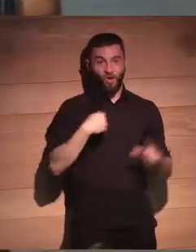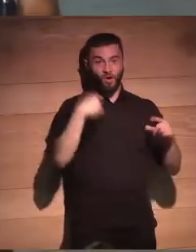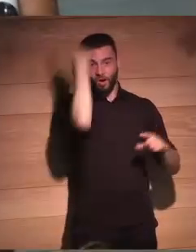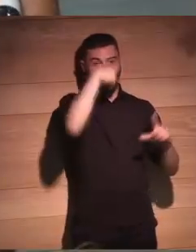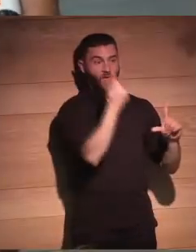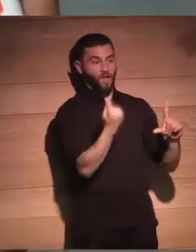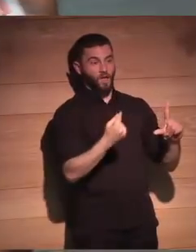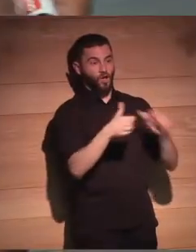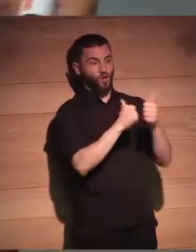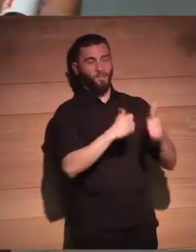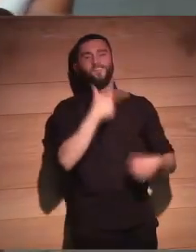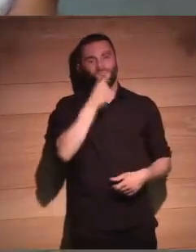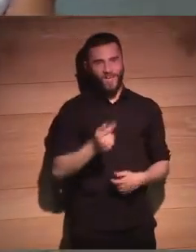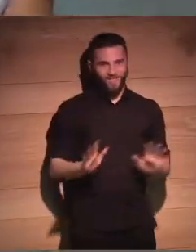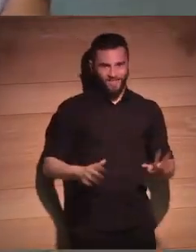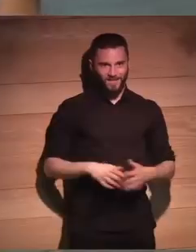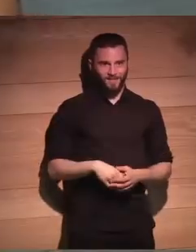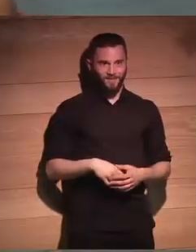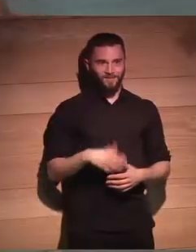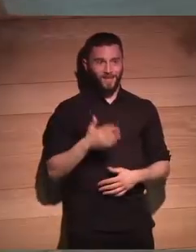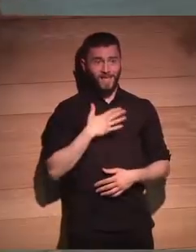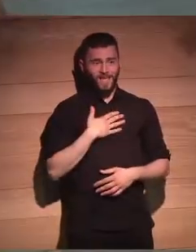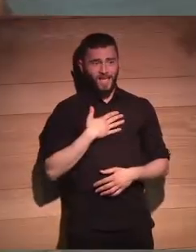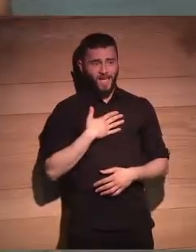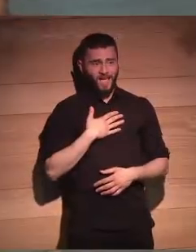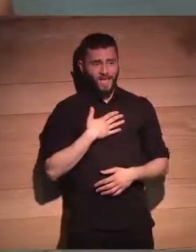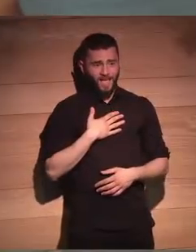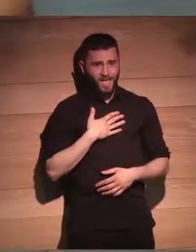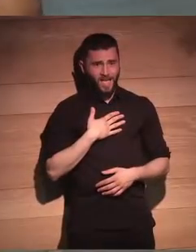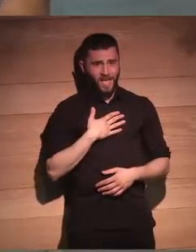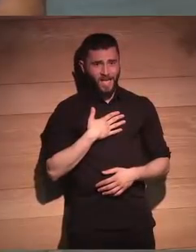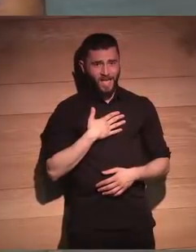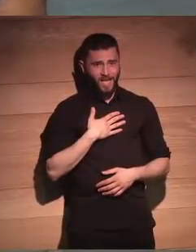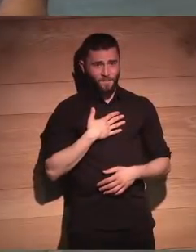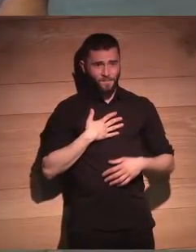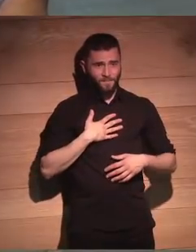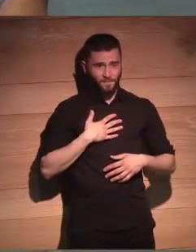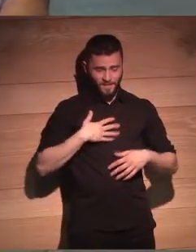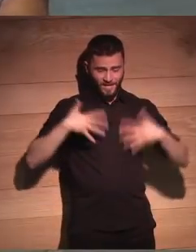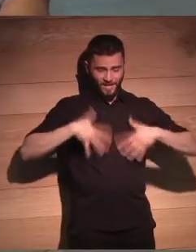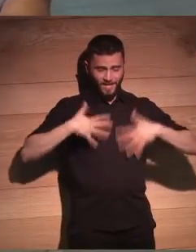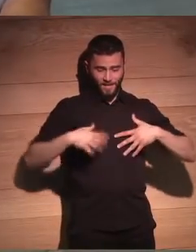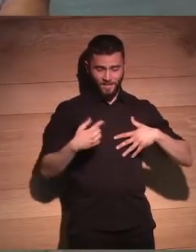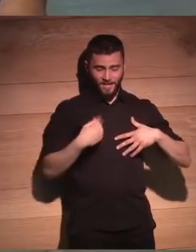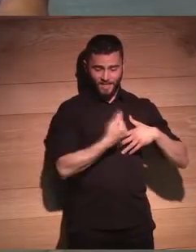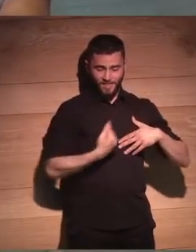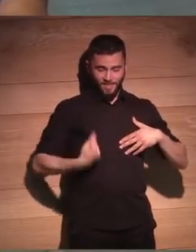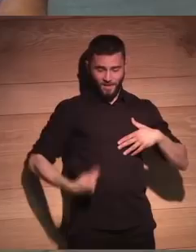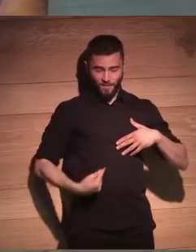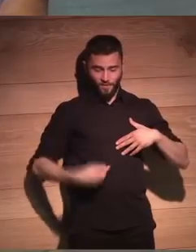Soy muy fácil de caricaturizar. Pero si me has puesto hasta los dibujos de mi camisa, de mi tela